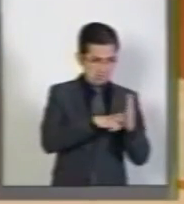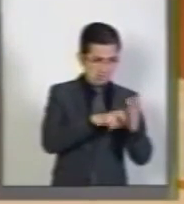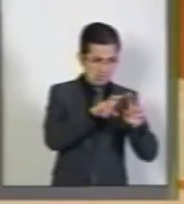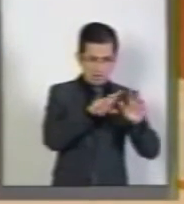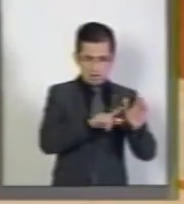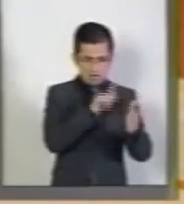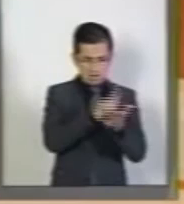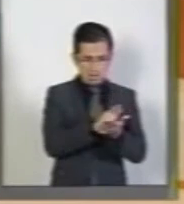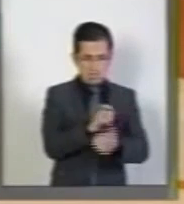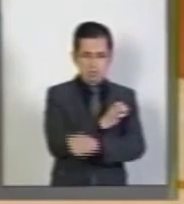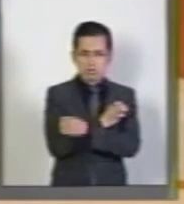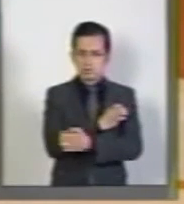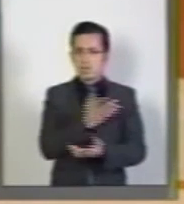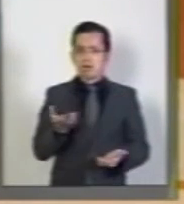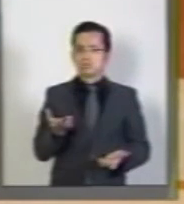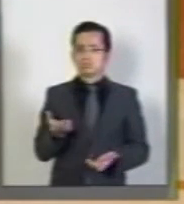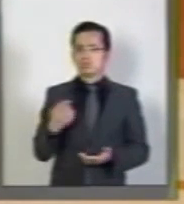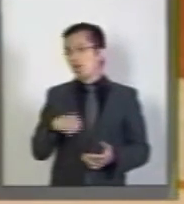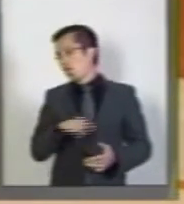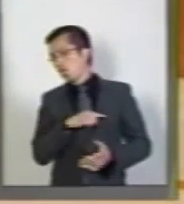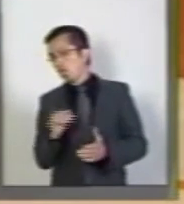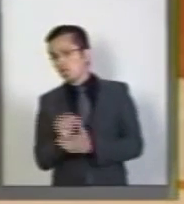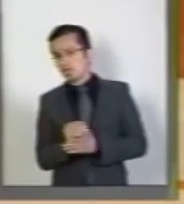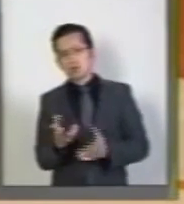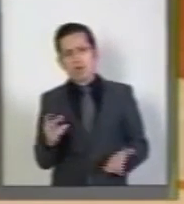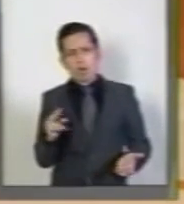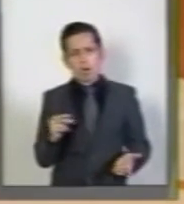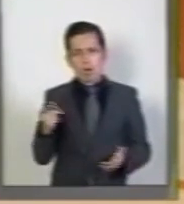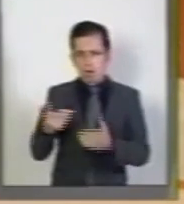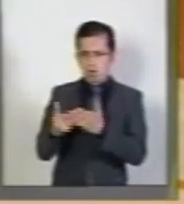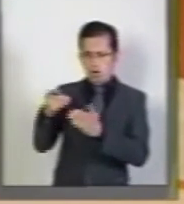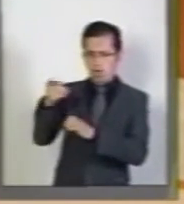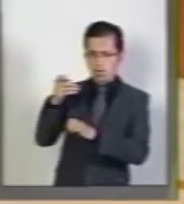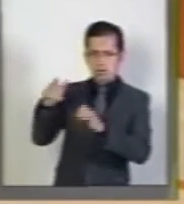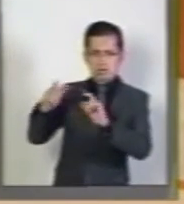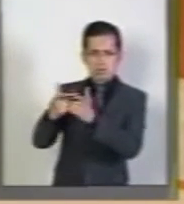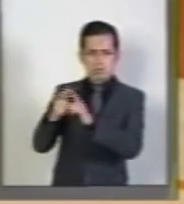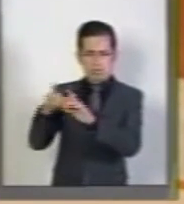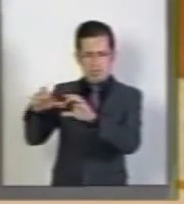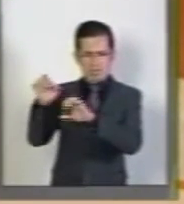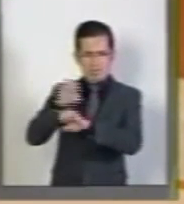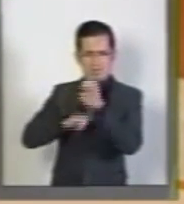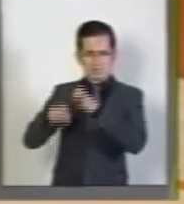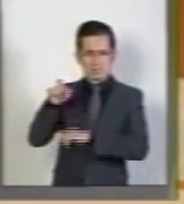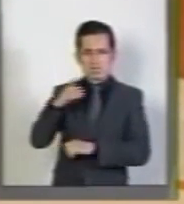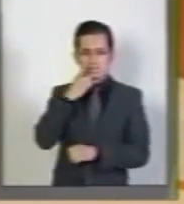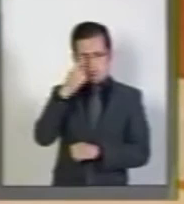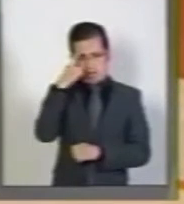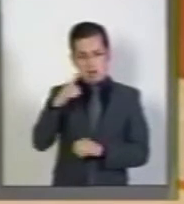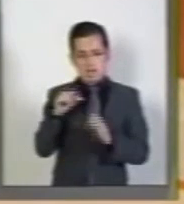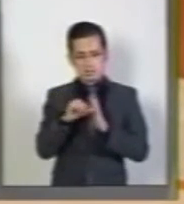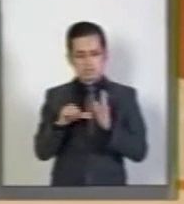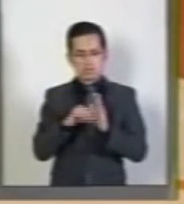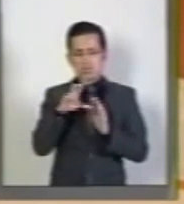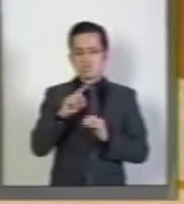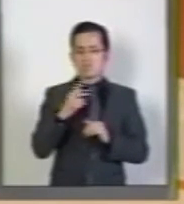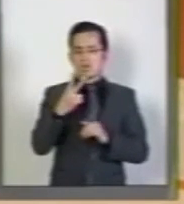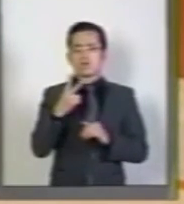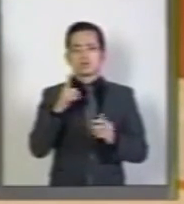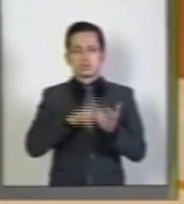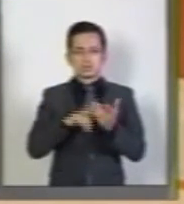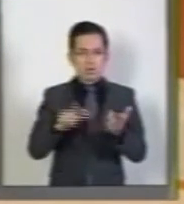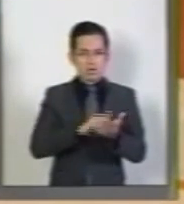después de su expresión de rechazo a este artículo 32 de la Ley General de Responsabilidades Administrativas, fueron